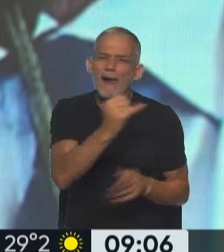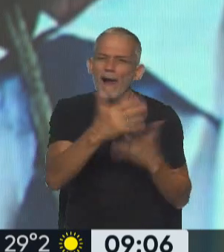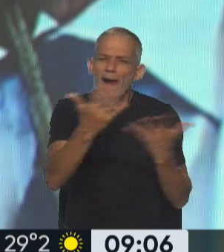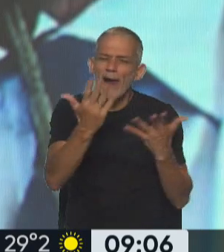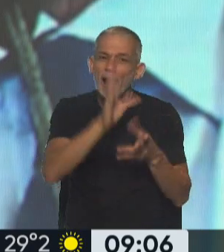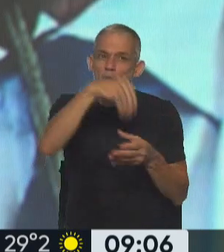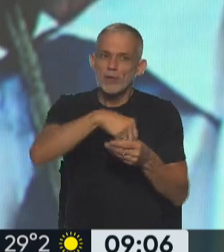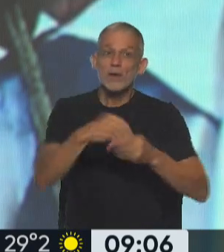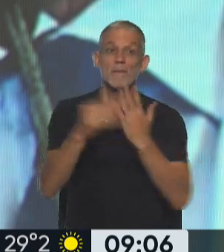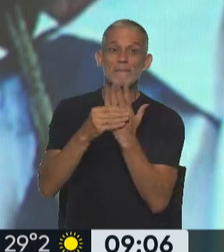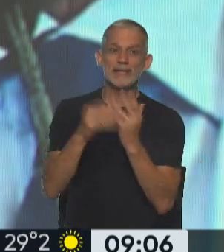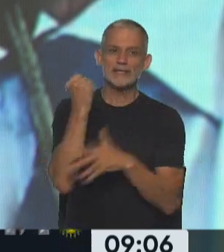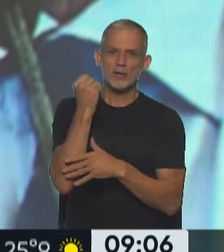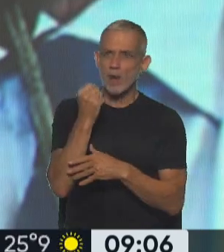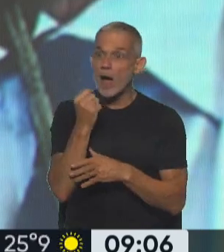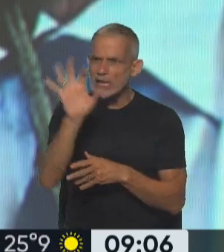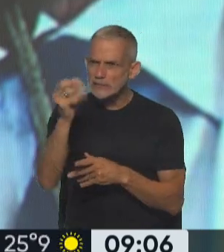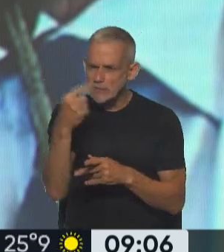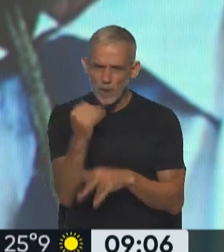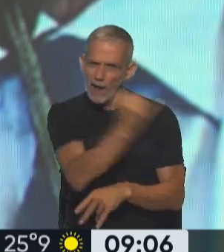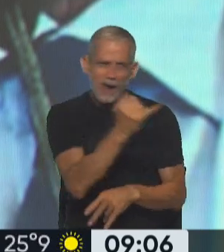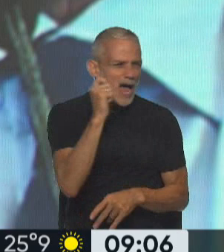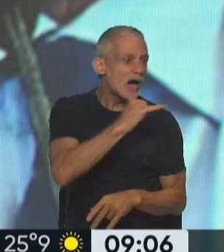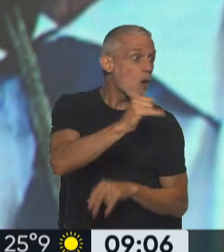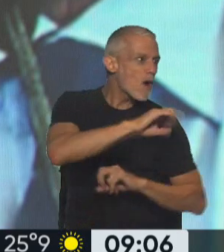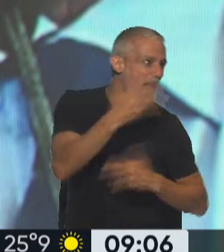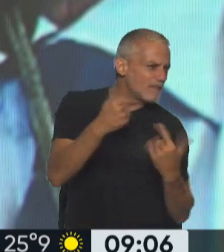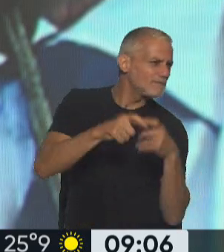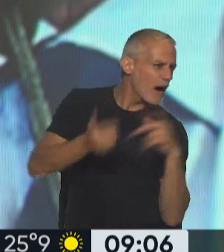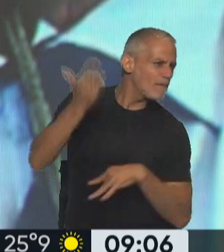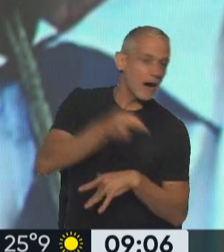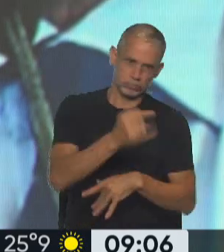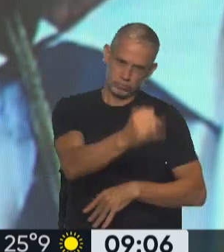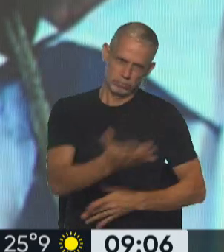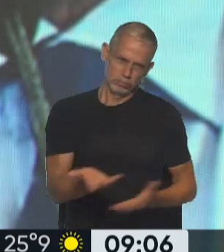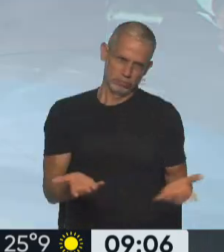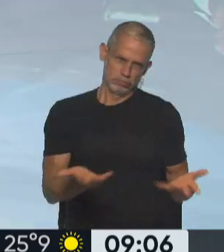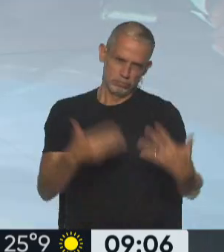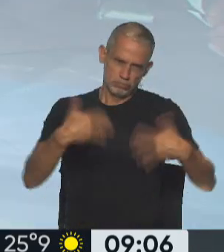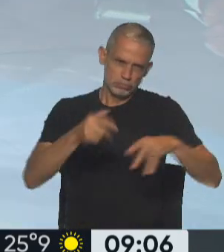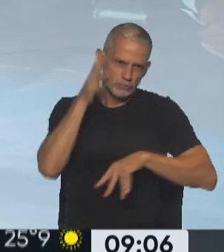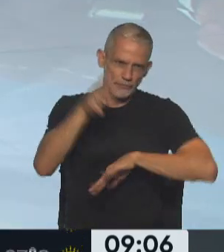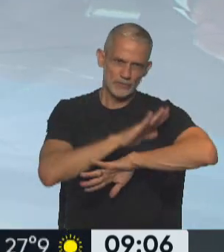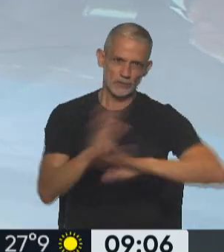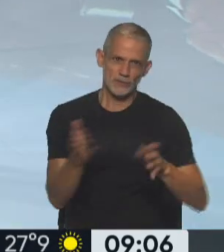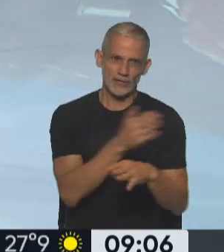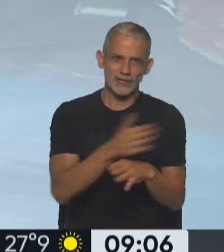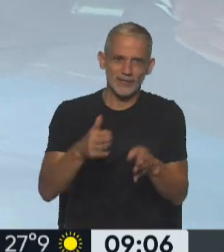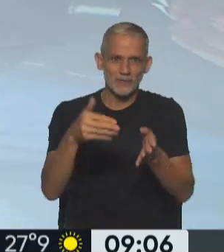al interior del Ministerio de Economía, por supuesto que es un hecho realmente claro, grave, que afecta a la